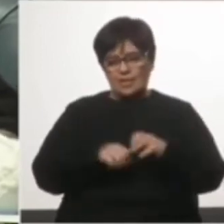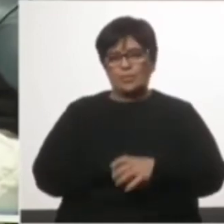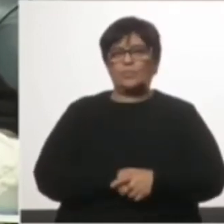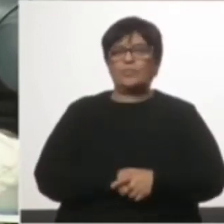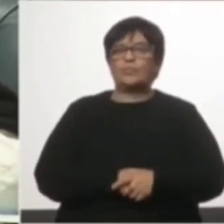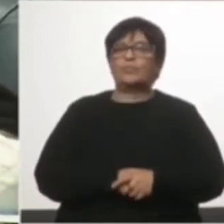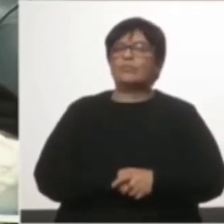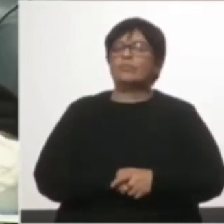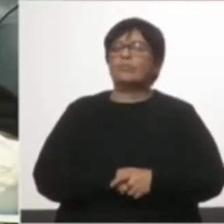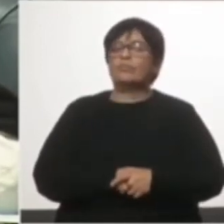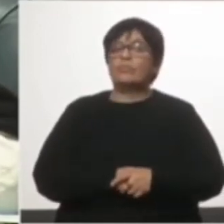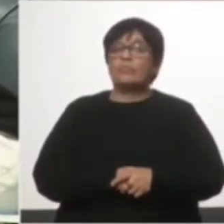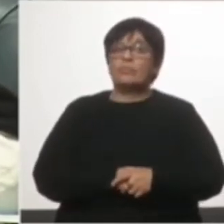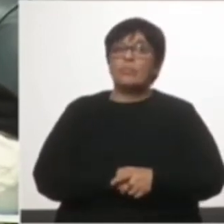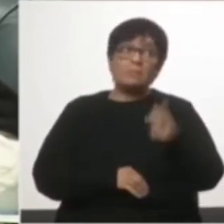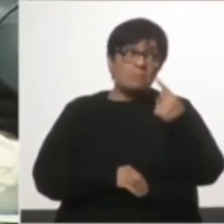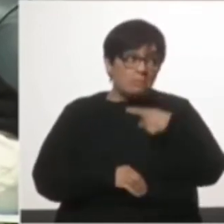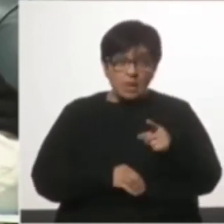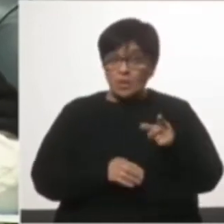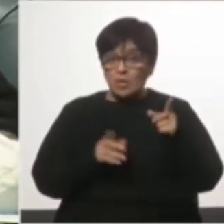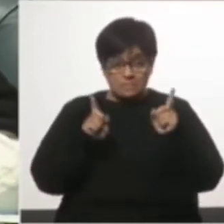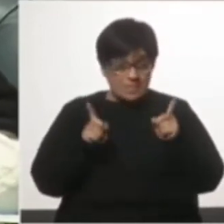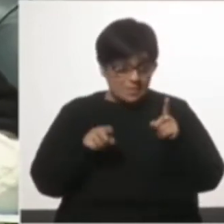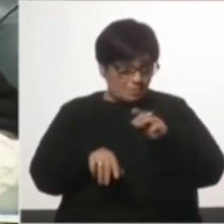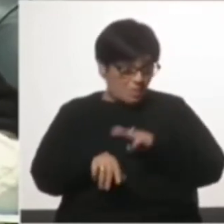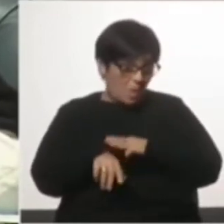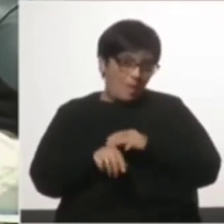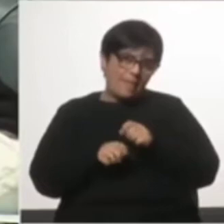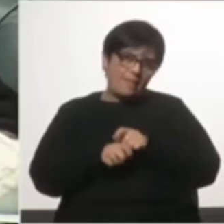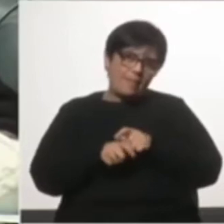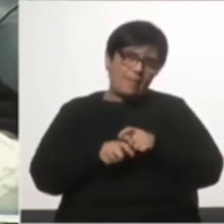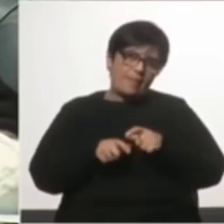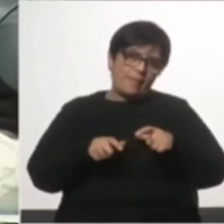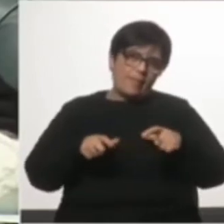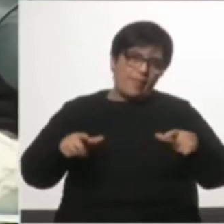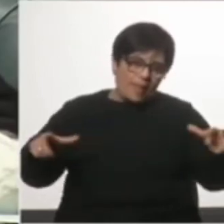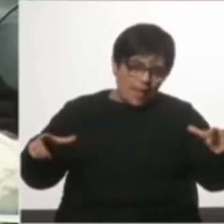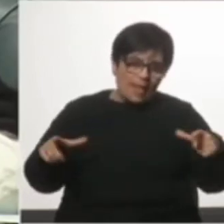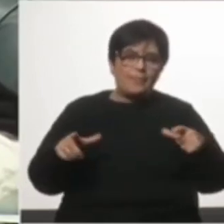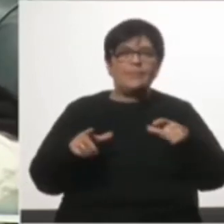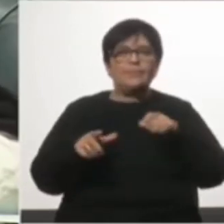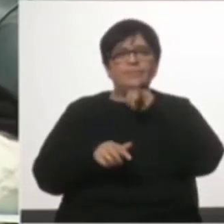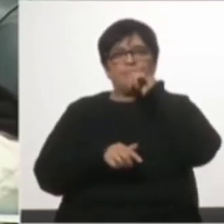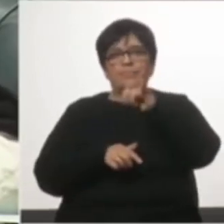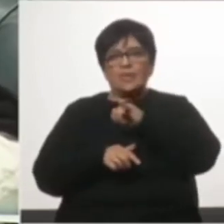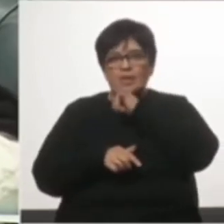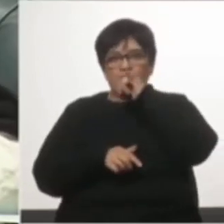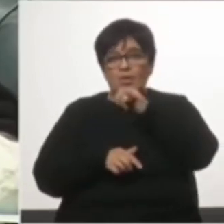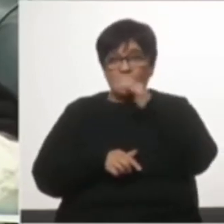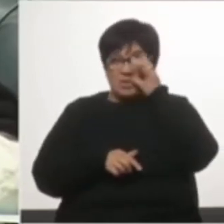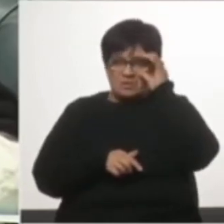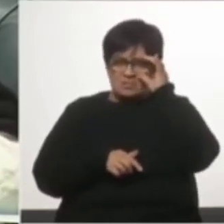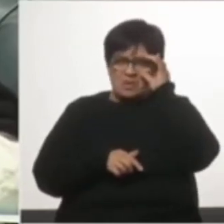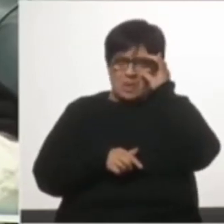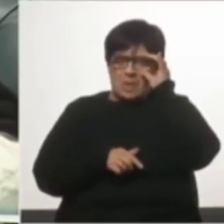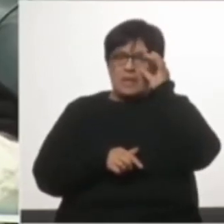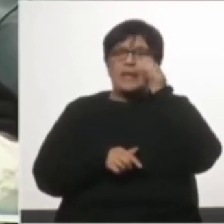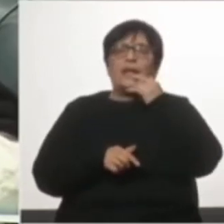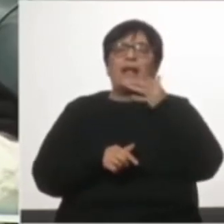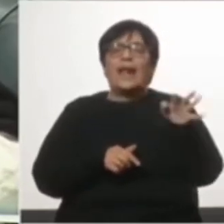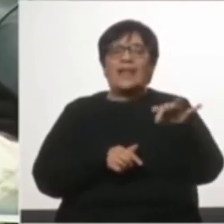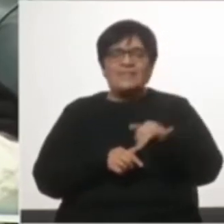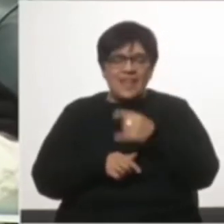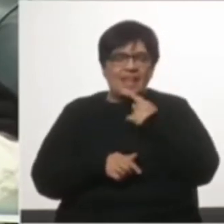Delgado. Mientras tanto, la pandemia se expandía. Un informe publicado en la Diaria del 12 de